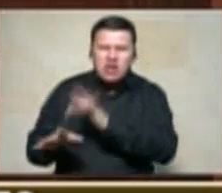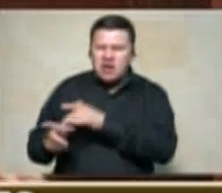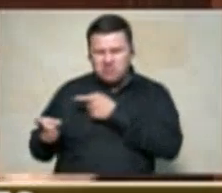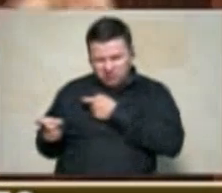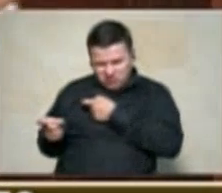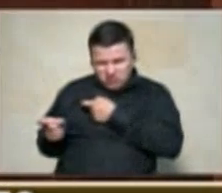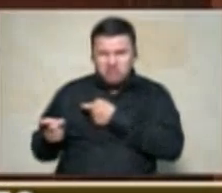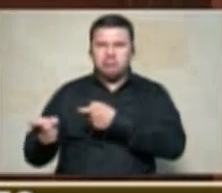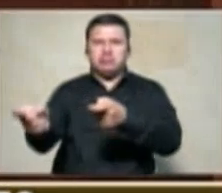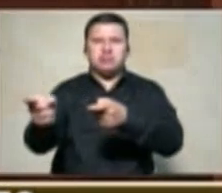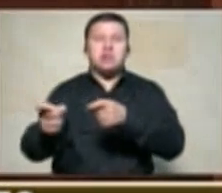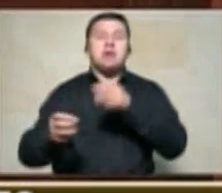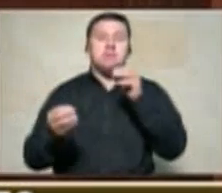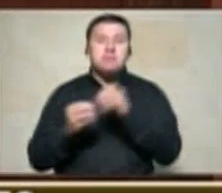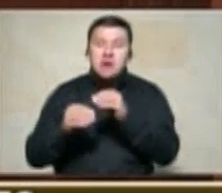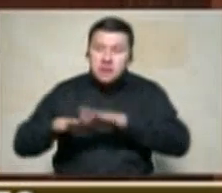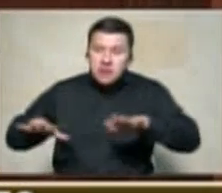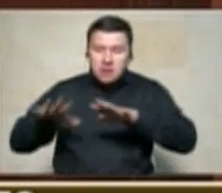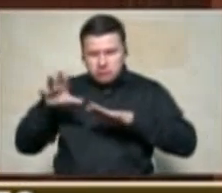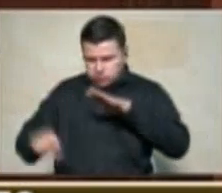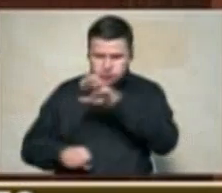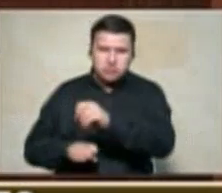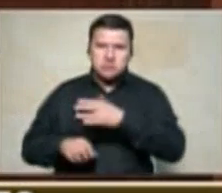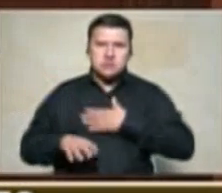y además apropiarse de las tierras.